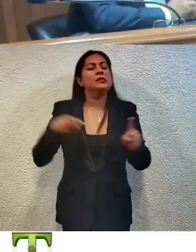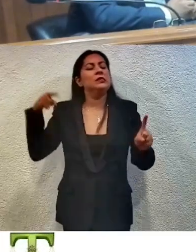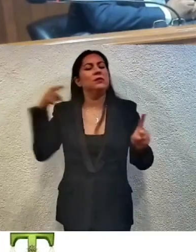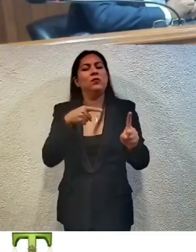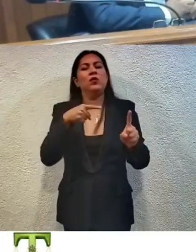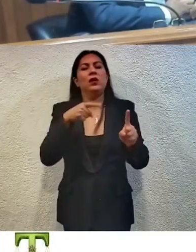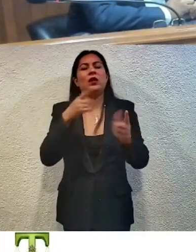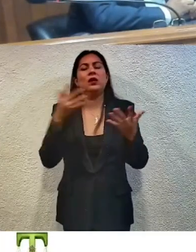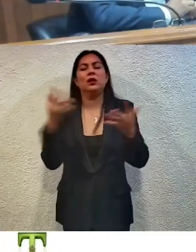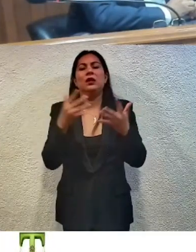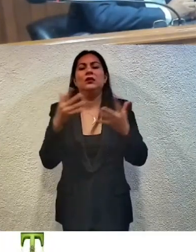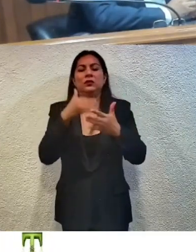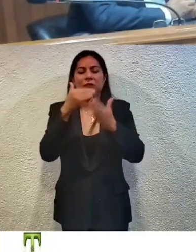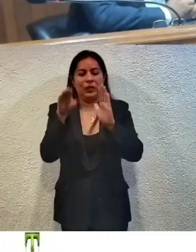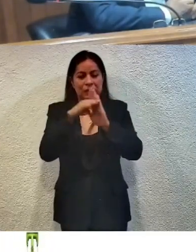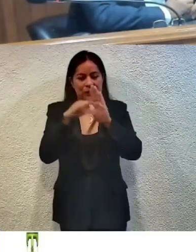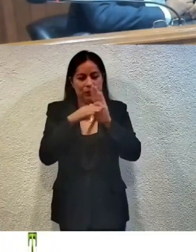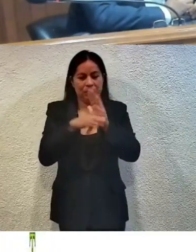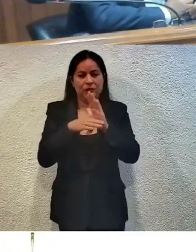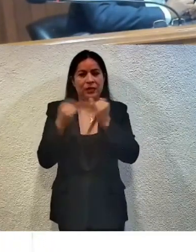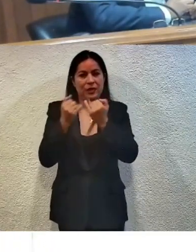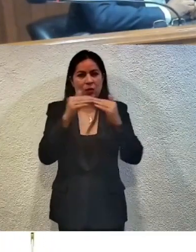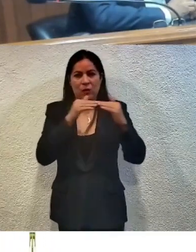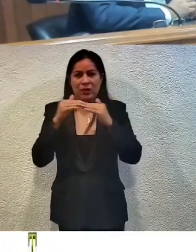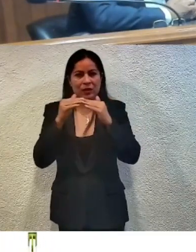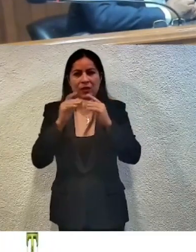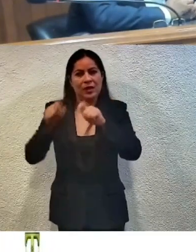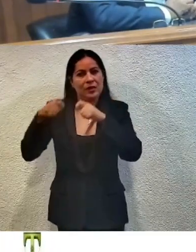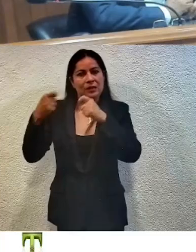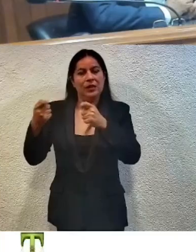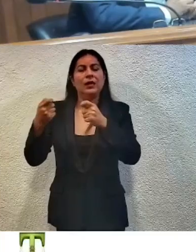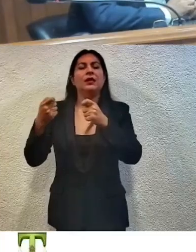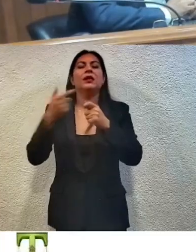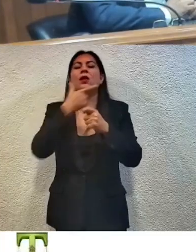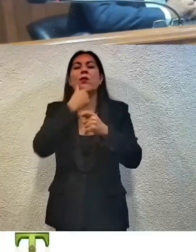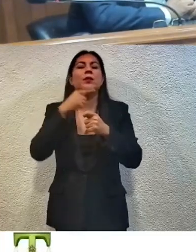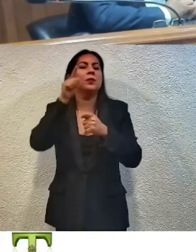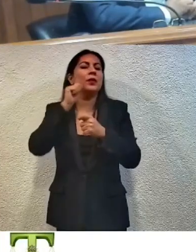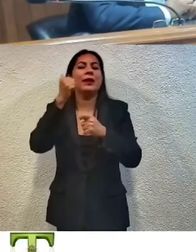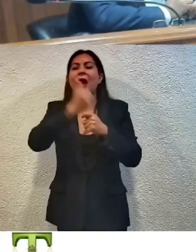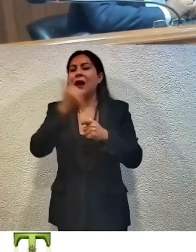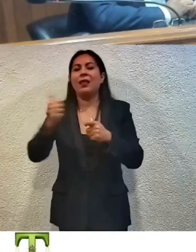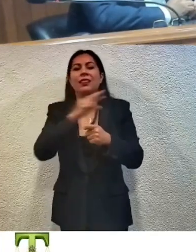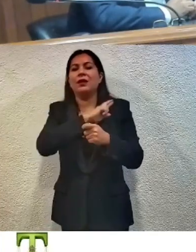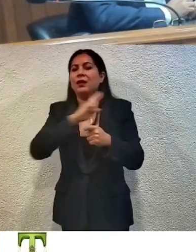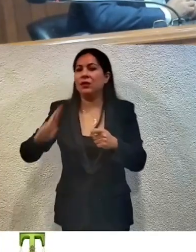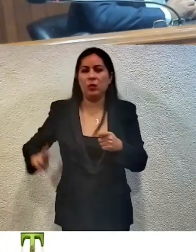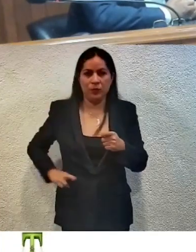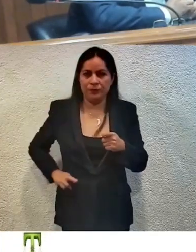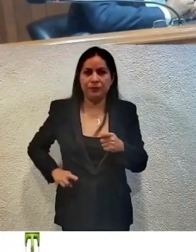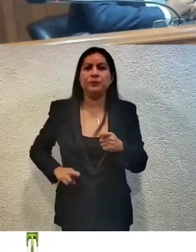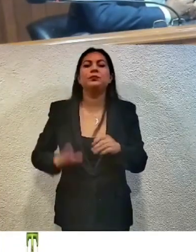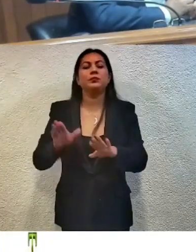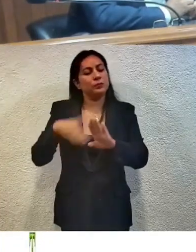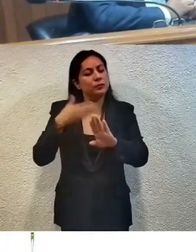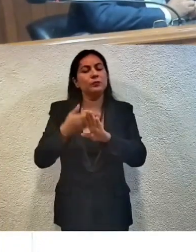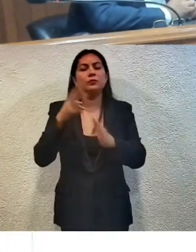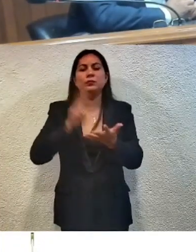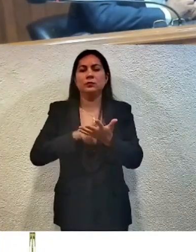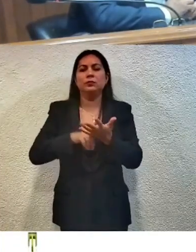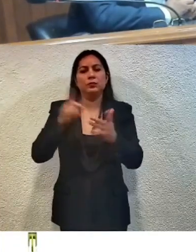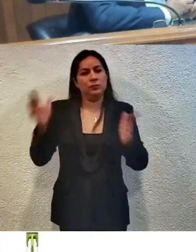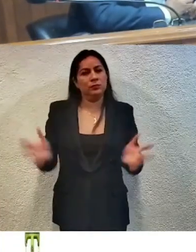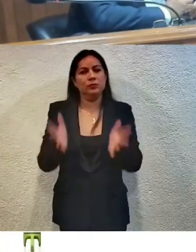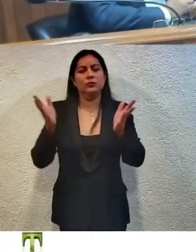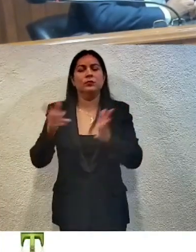en la aplicación de los lineamientos de paridad en la asignación de los géneros a cada regiduría. En los agravios hechos valer por el